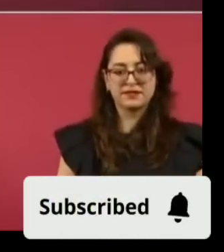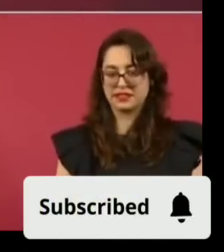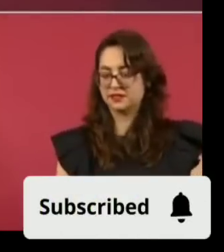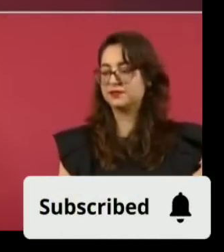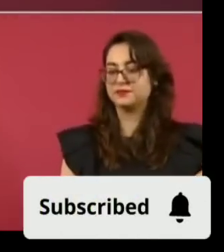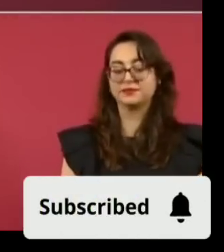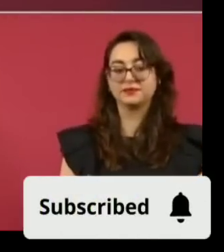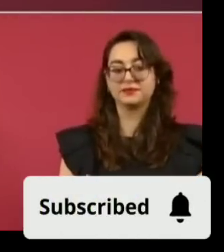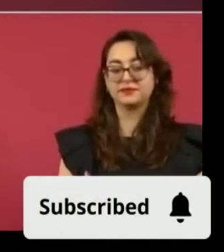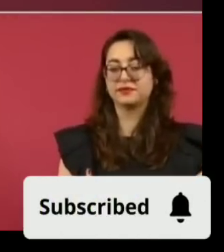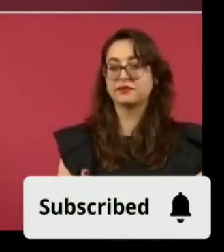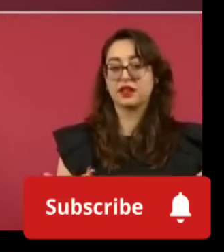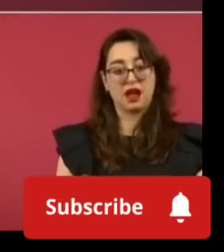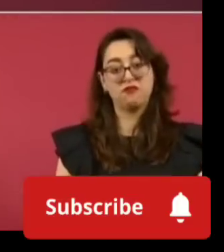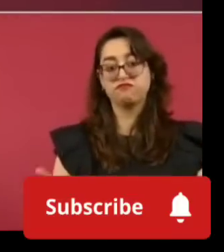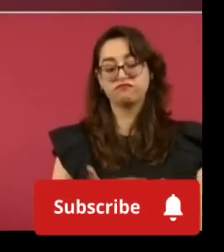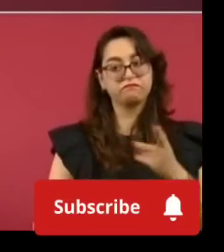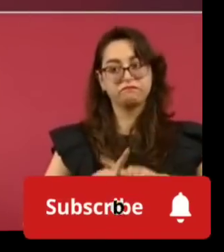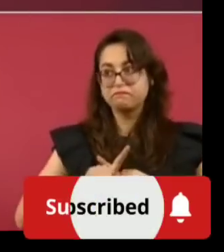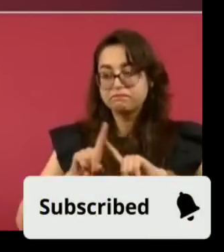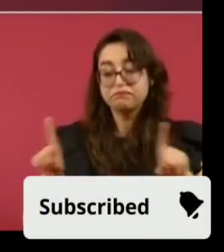negocios públicos.